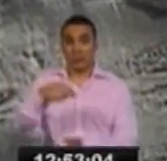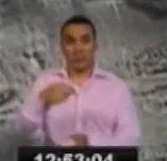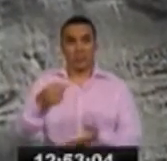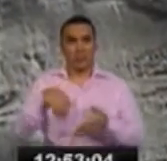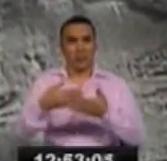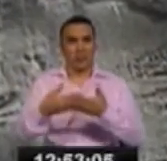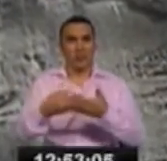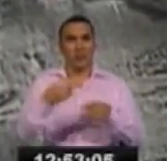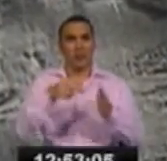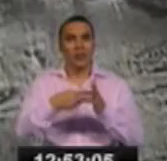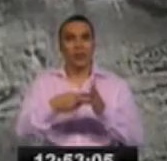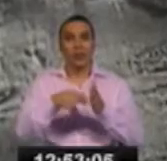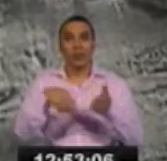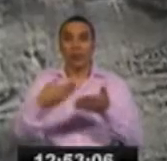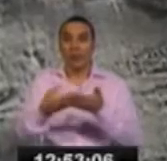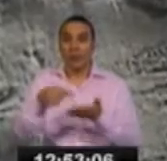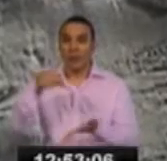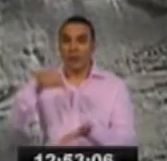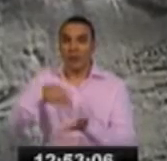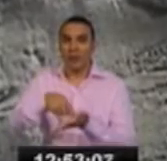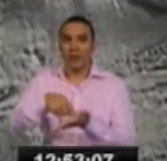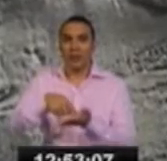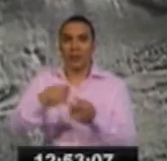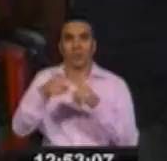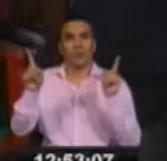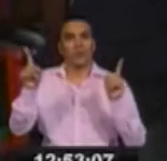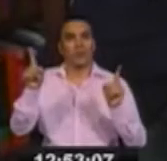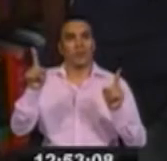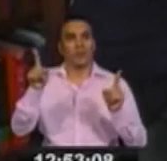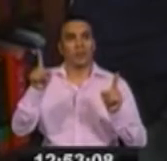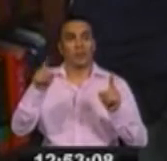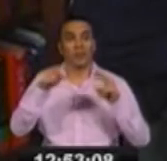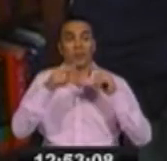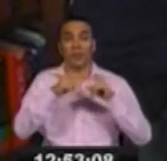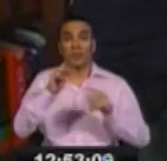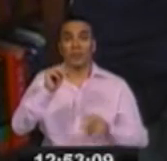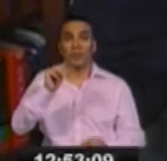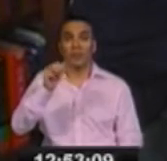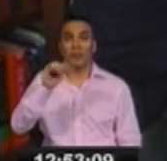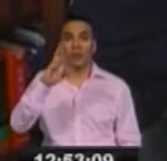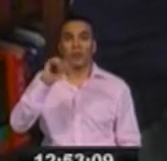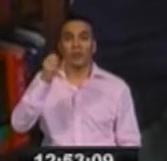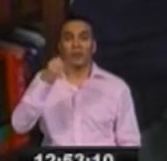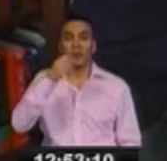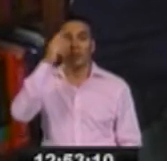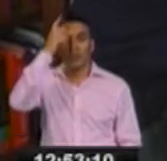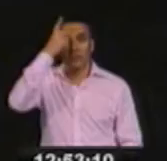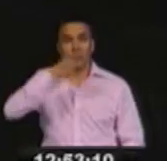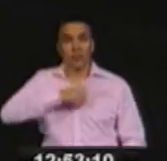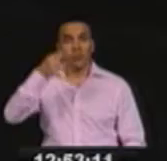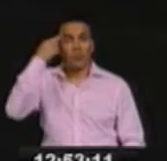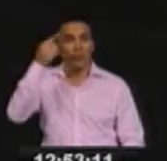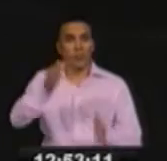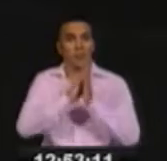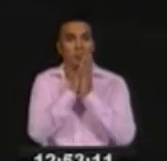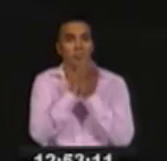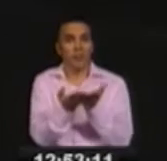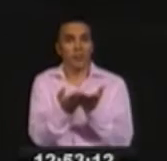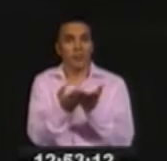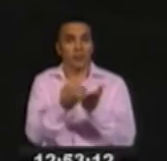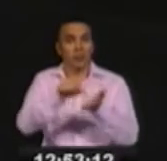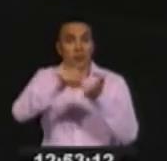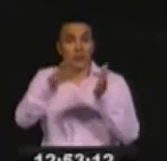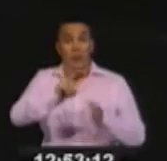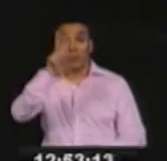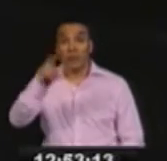todo. Cuando llegas es absolutamente diferente. El analista Mauricio Gándara dice que la decisión del gobierno de solicitar pasaporte a los